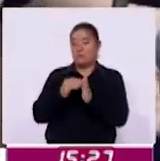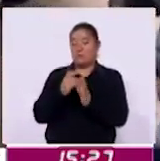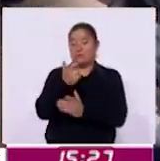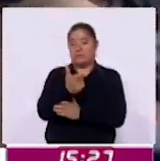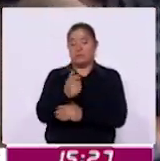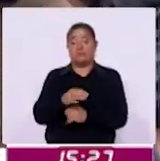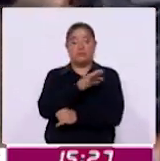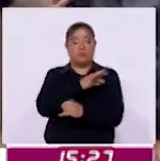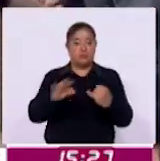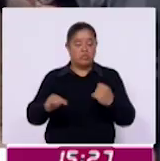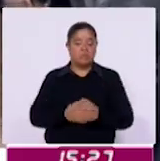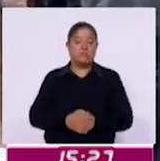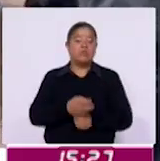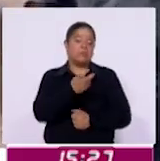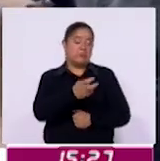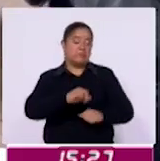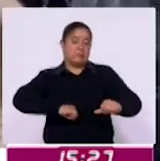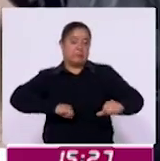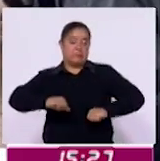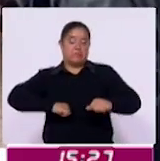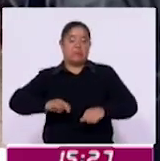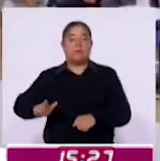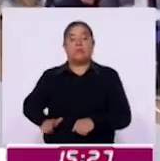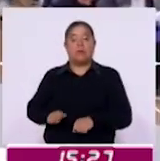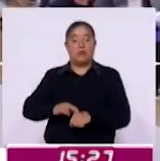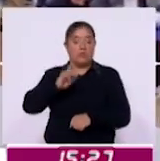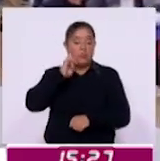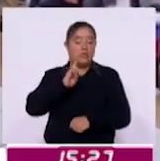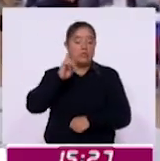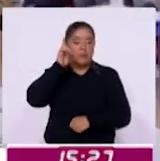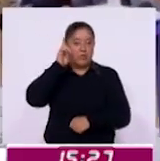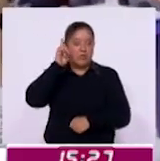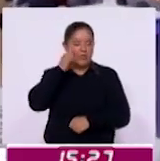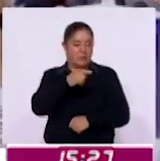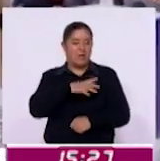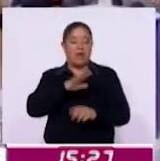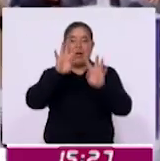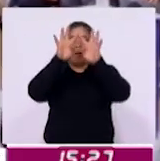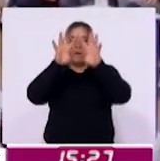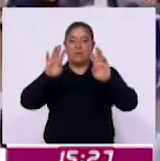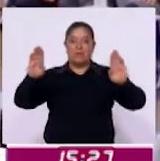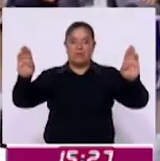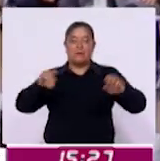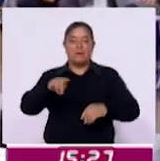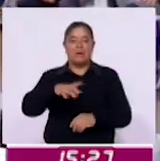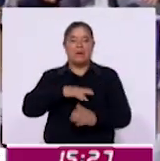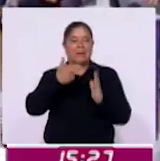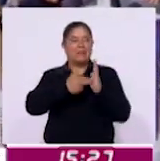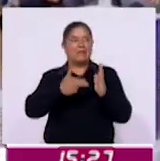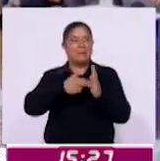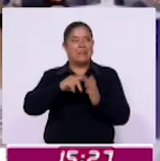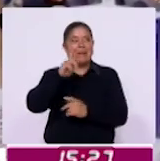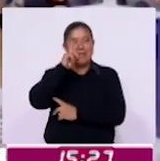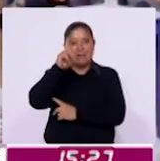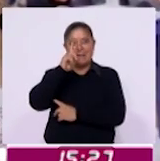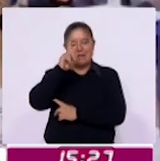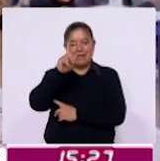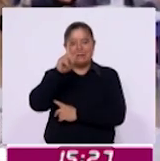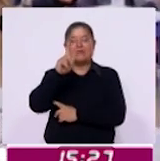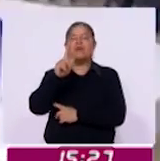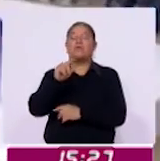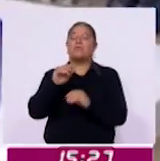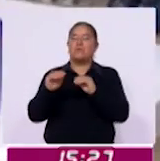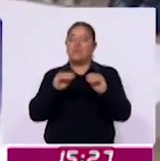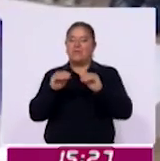Finalmente, y durante este evento, la gobernadora realizó la develación de placa asistir al taller de electromovilidad. Hasta aquí